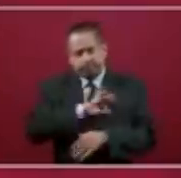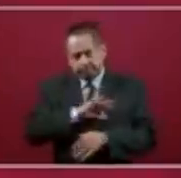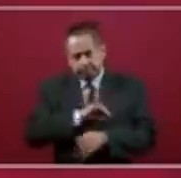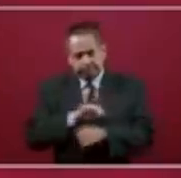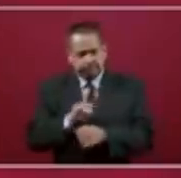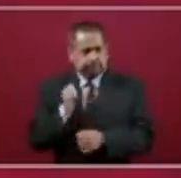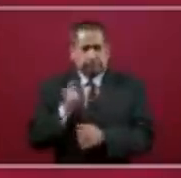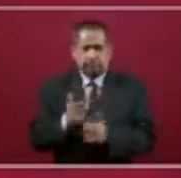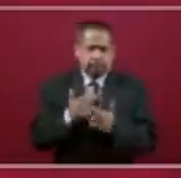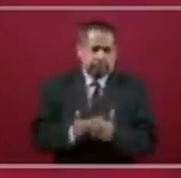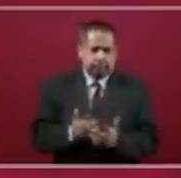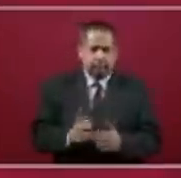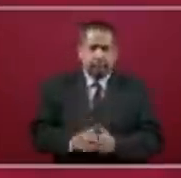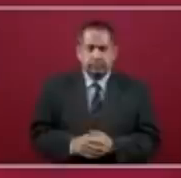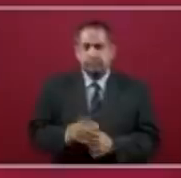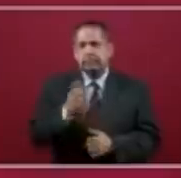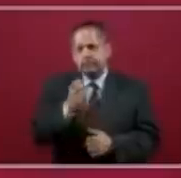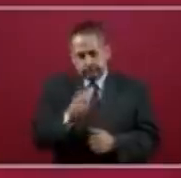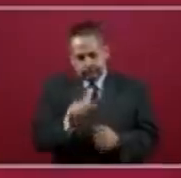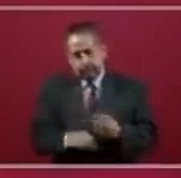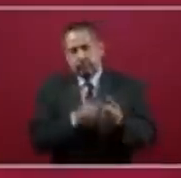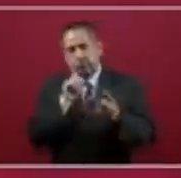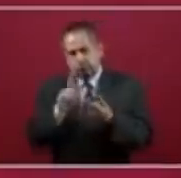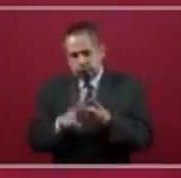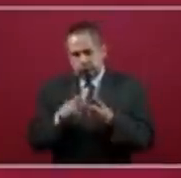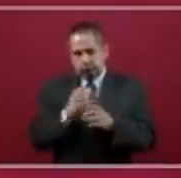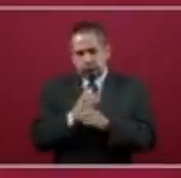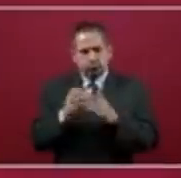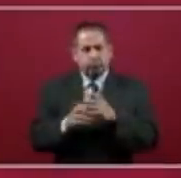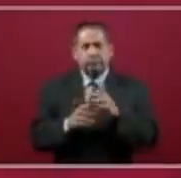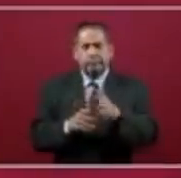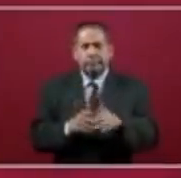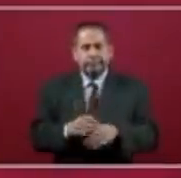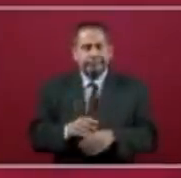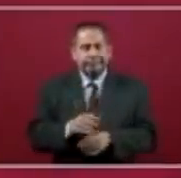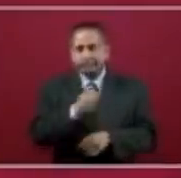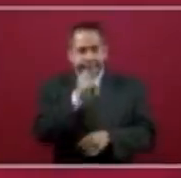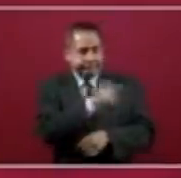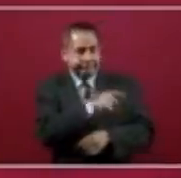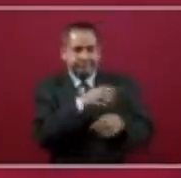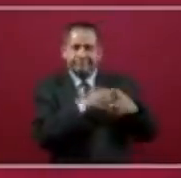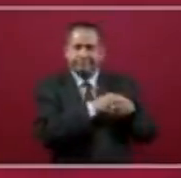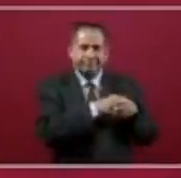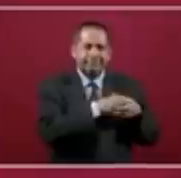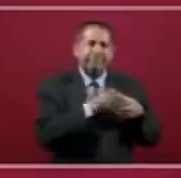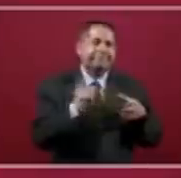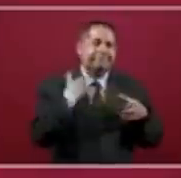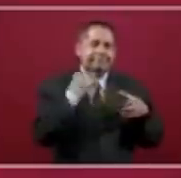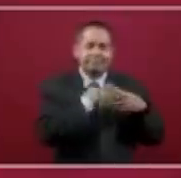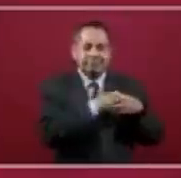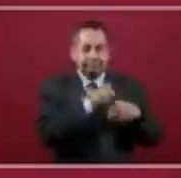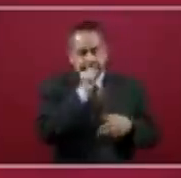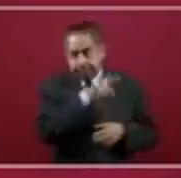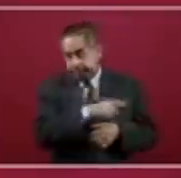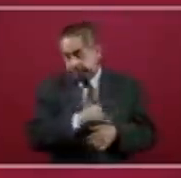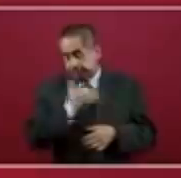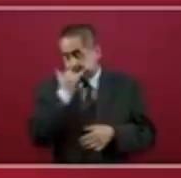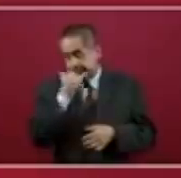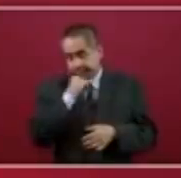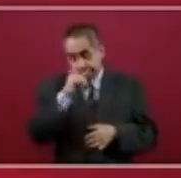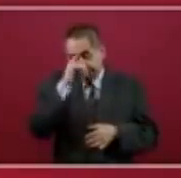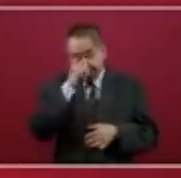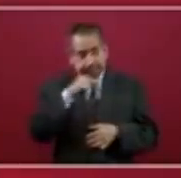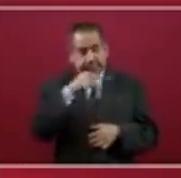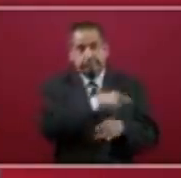elemento, ese es otro error, otra falla, otra omisión de los